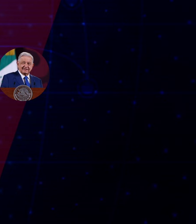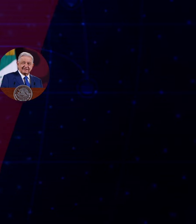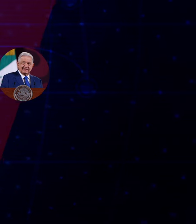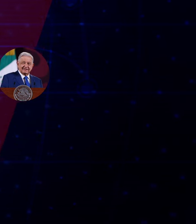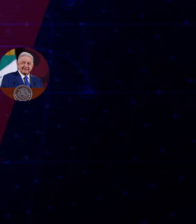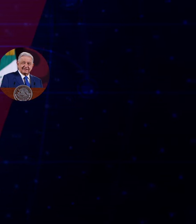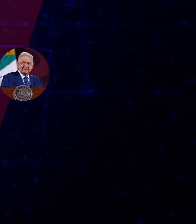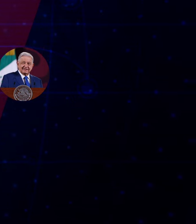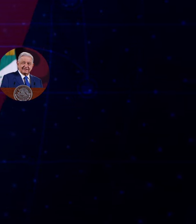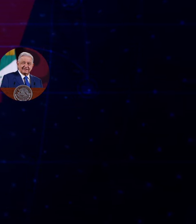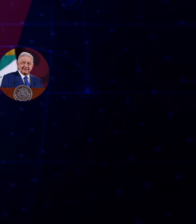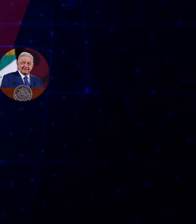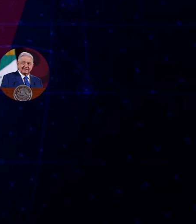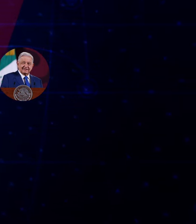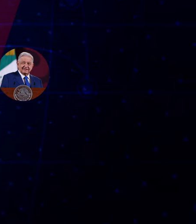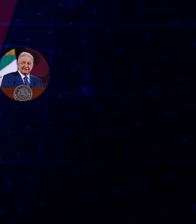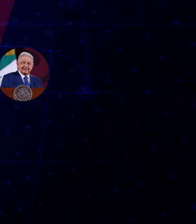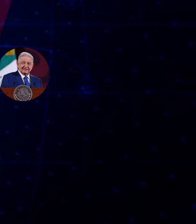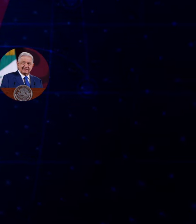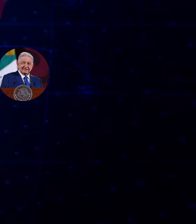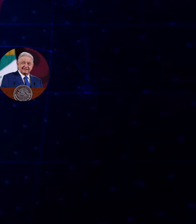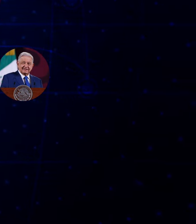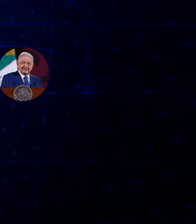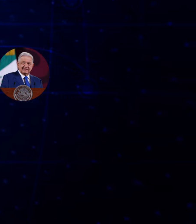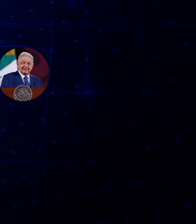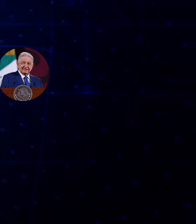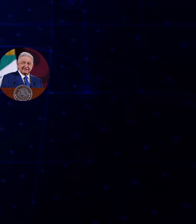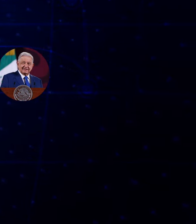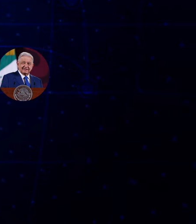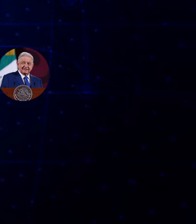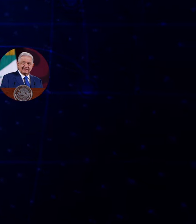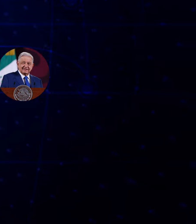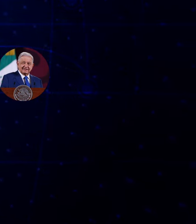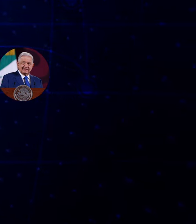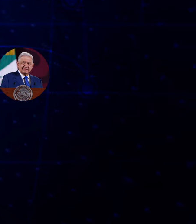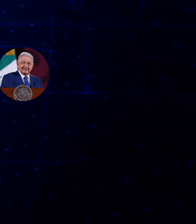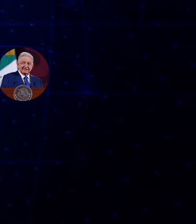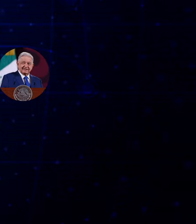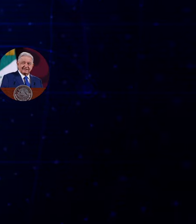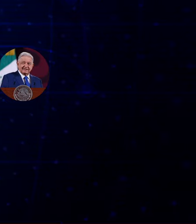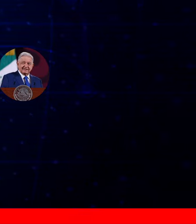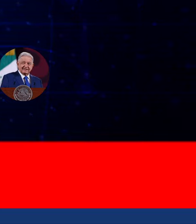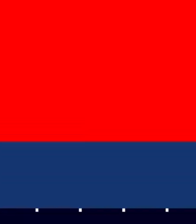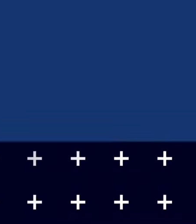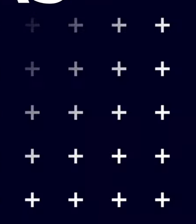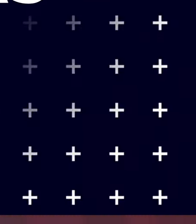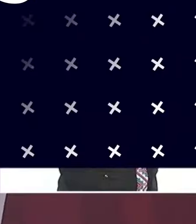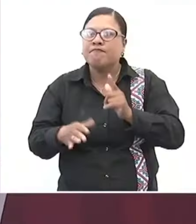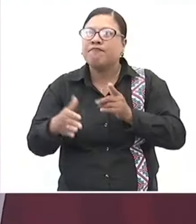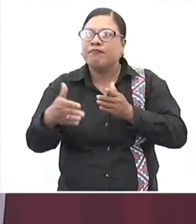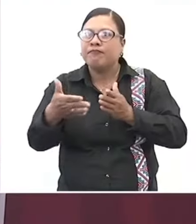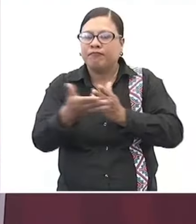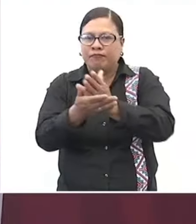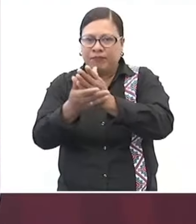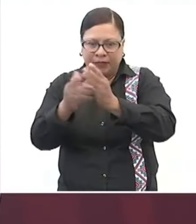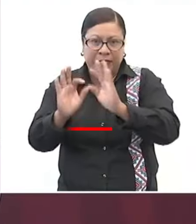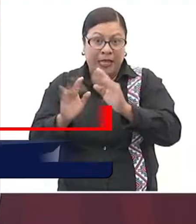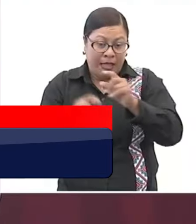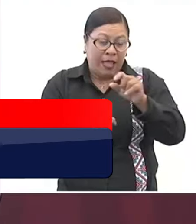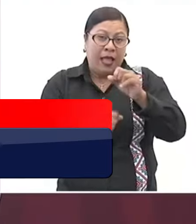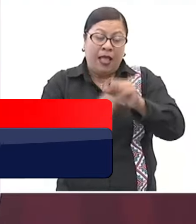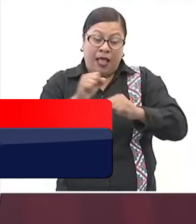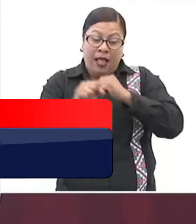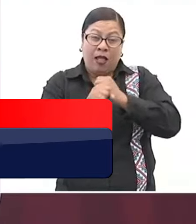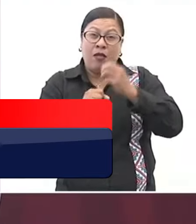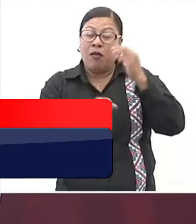Hinojosa, marcando como año oficial de inicio de obra el 2009, para pasar por periodos de abandono. En marzo de